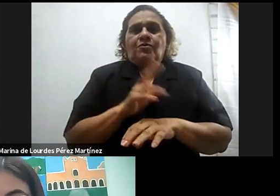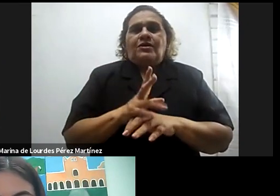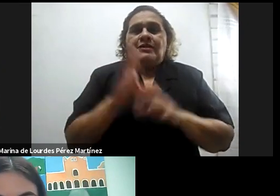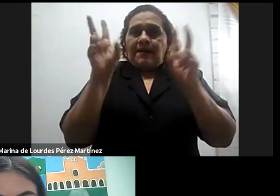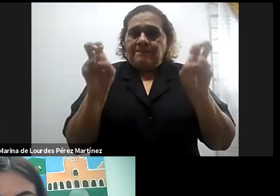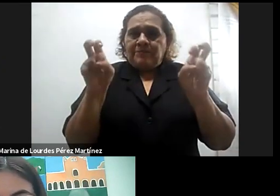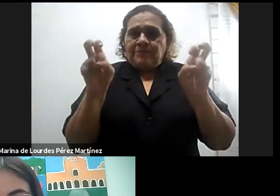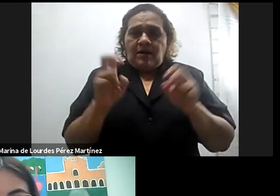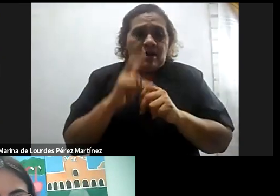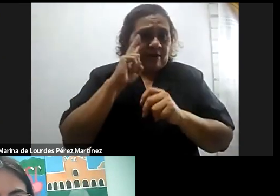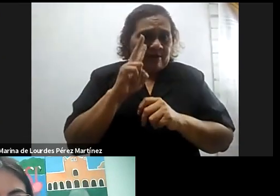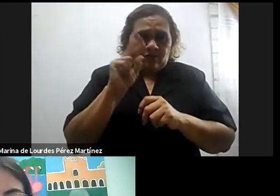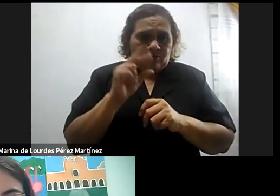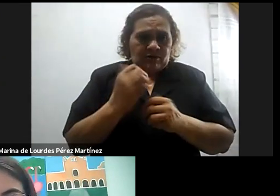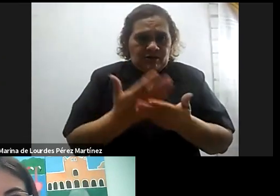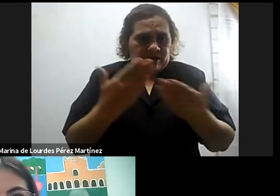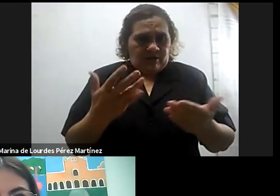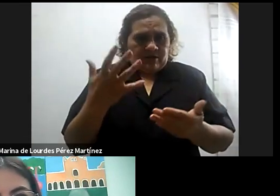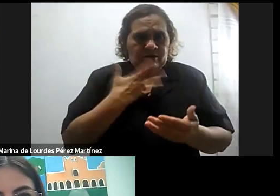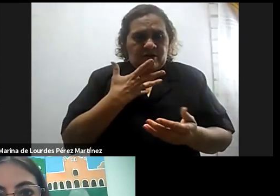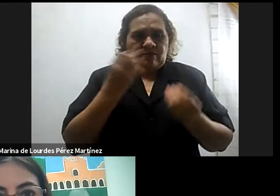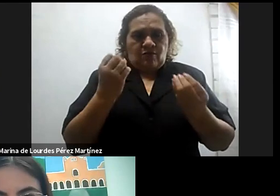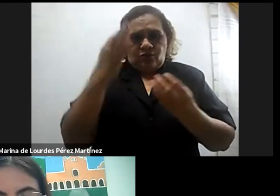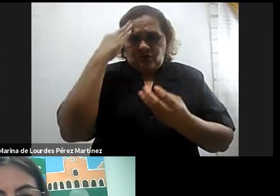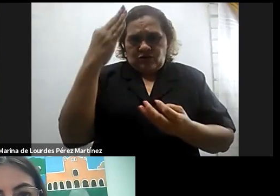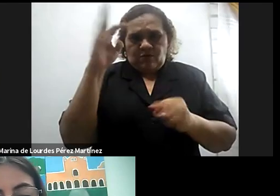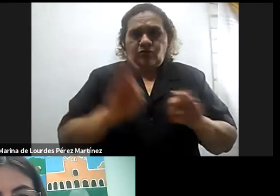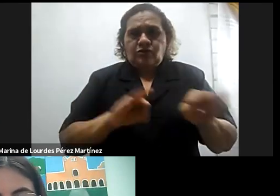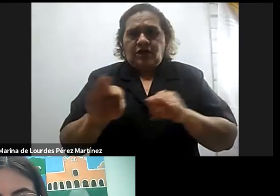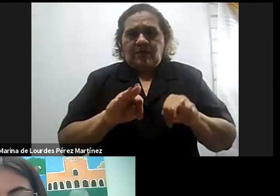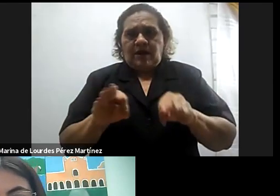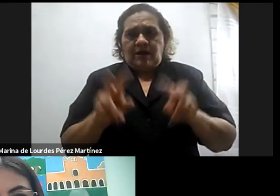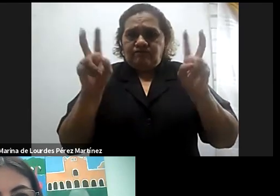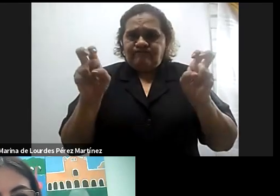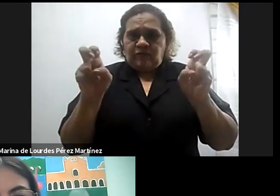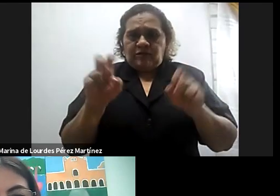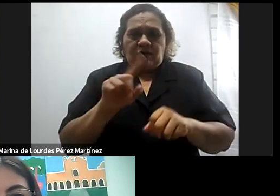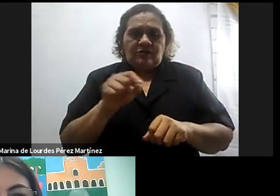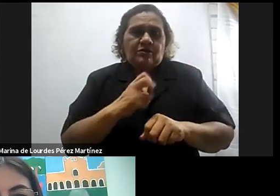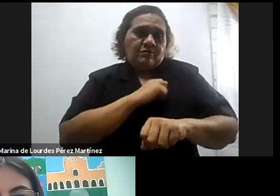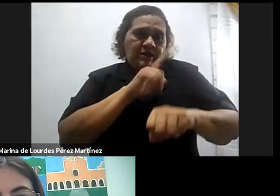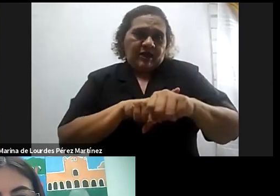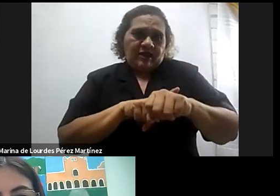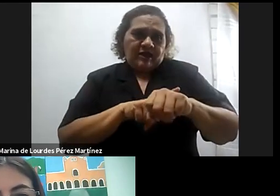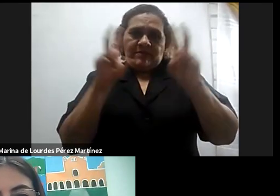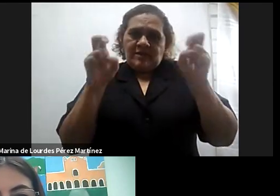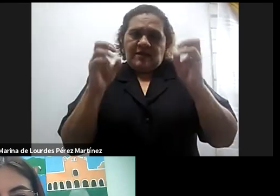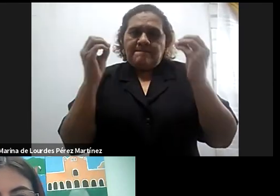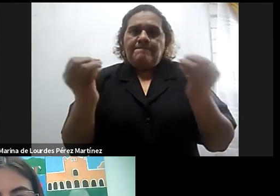que vemos que no es de ahora, ¿no? Llevas muchos años trabajando en el tema, así que eres un especialista en el tema.